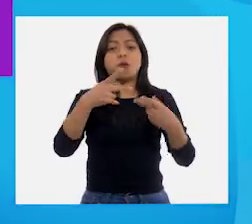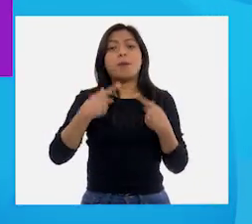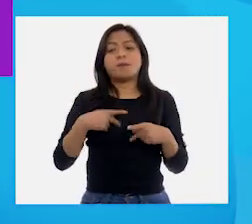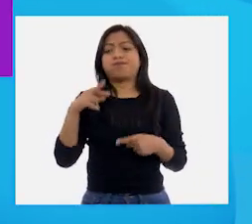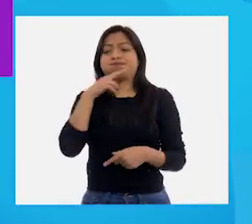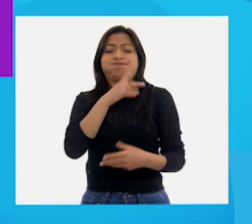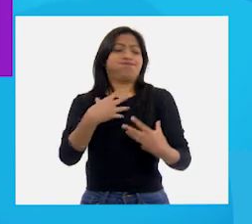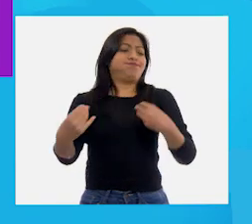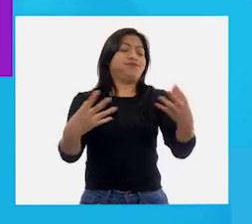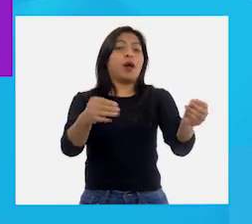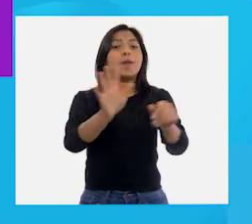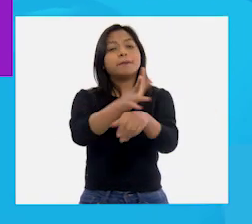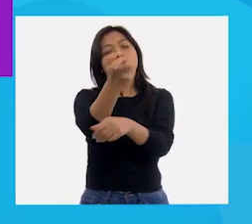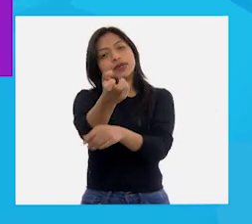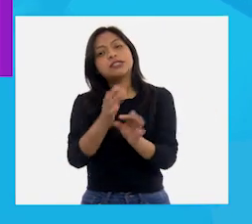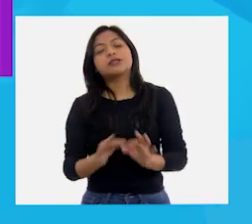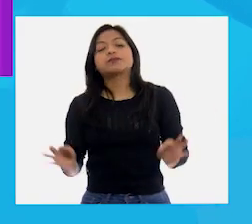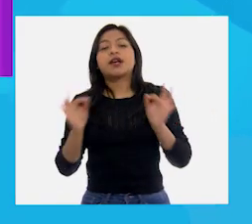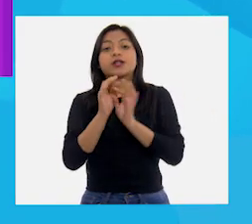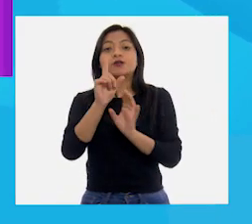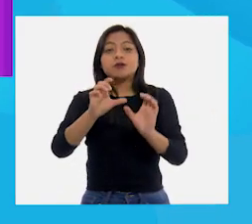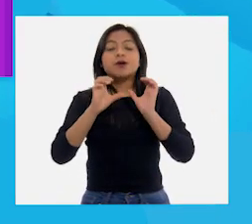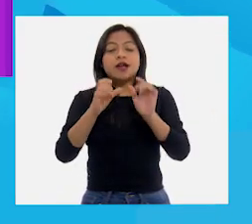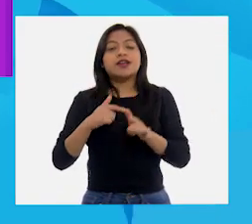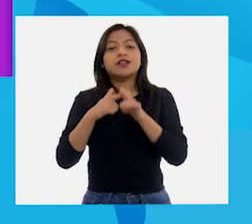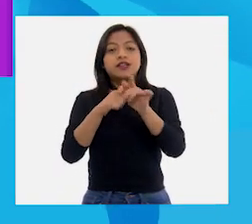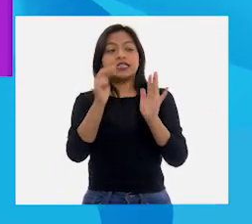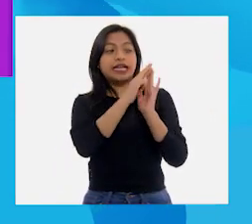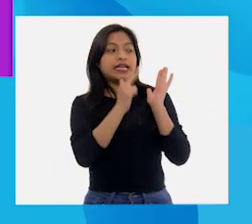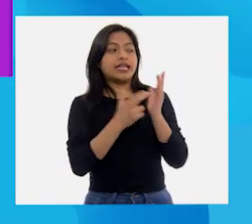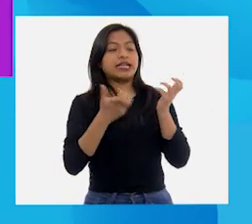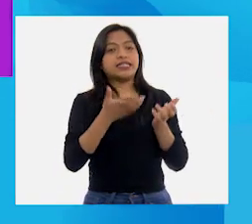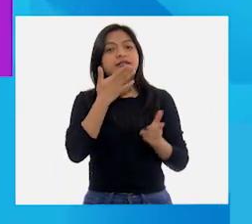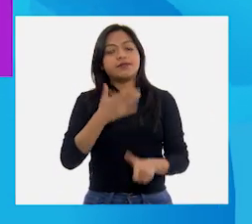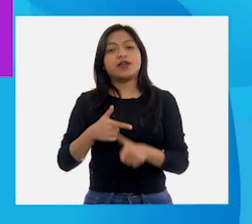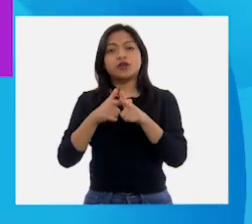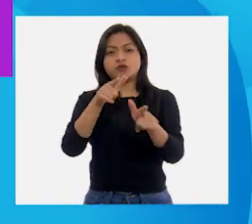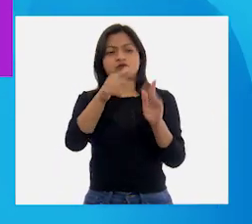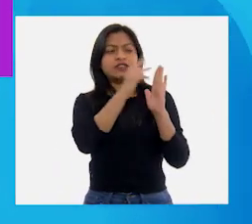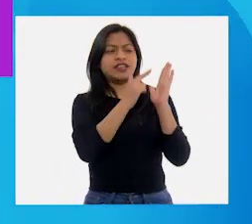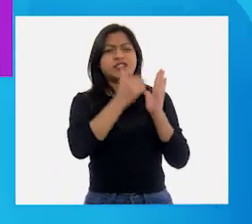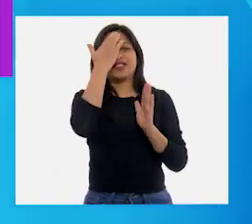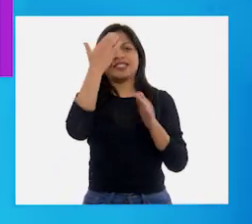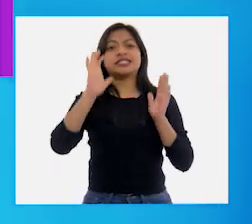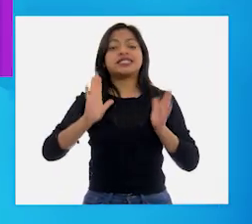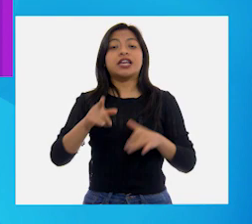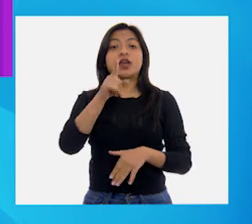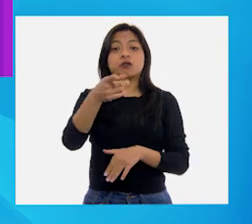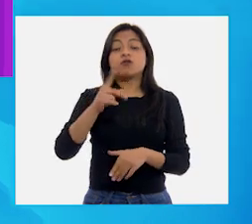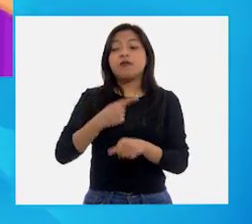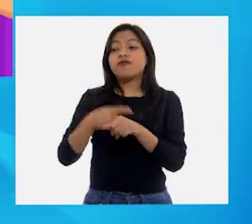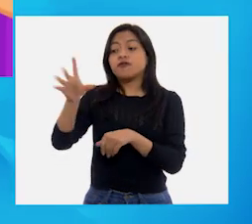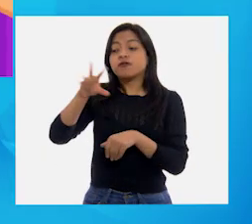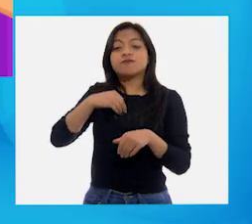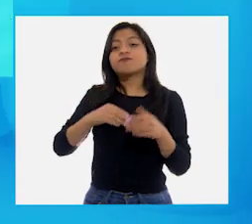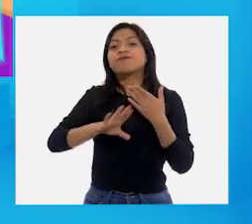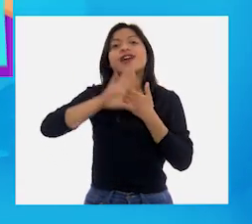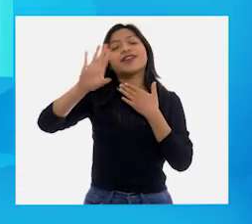personas. Por eso hay que continuar cuidándonos siguiendo las buenas prácticas que ya todos conocemos para evitar contagiarnos.